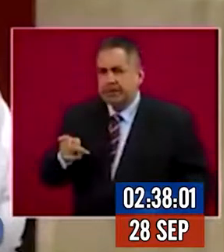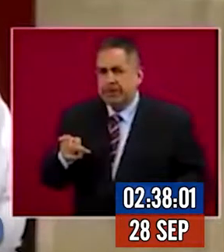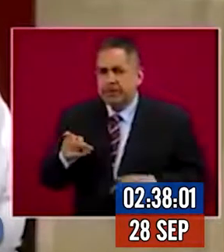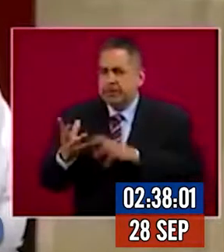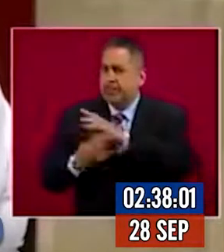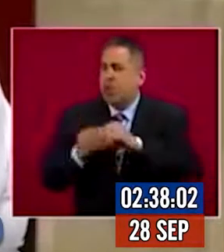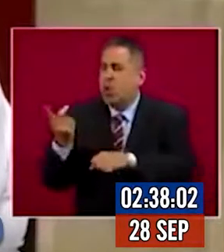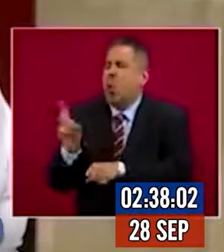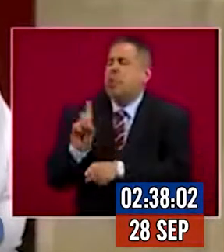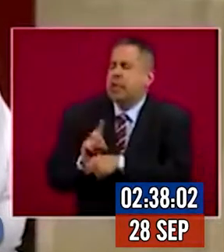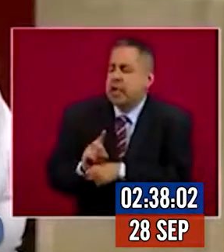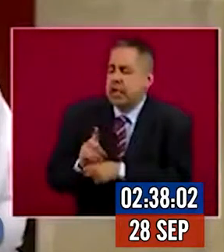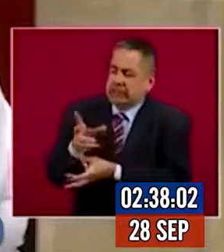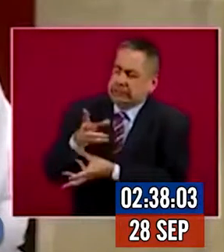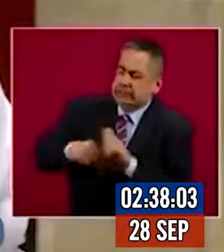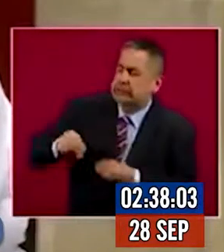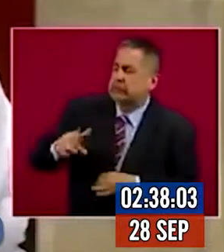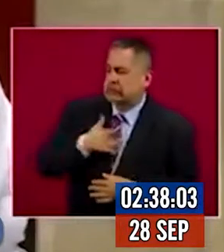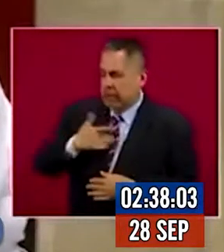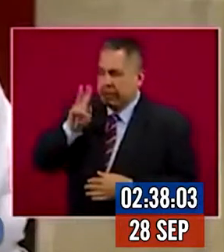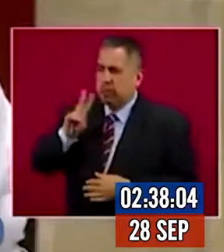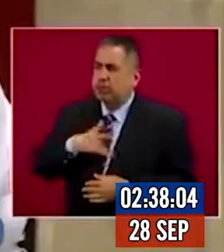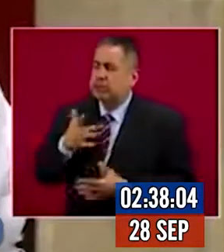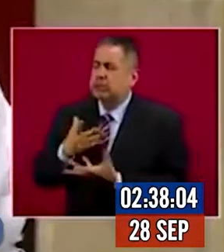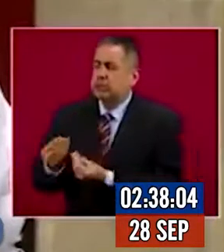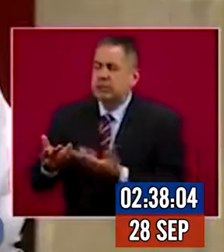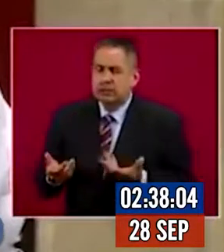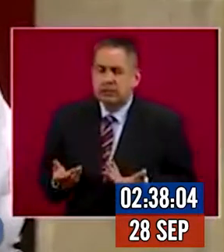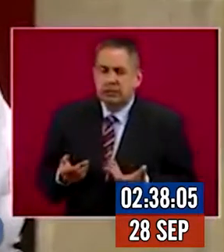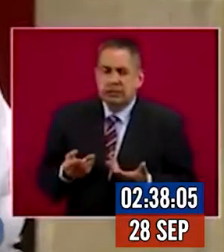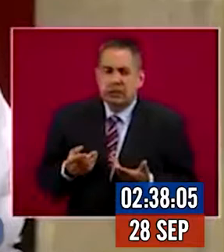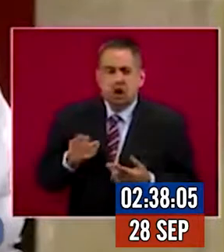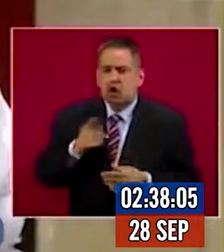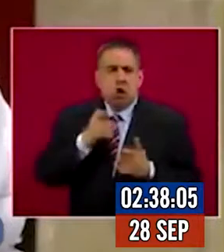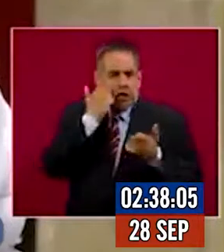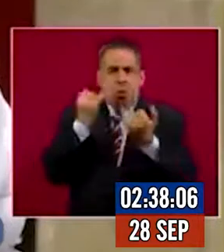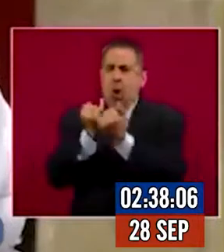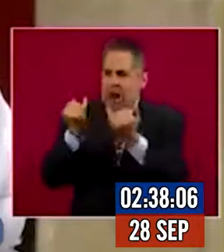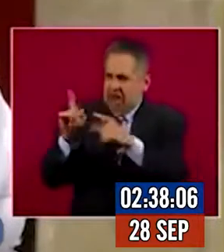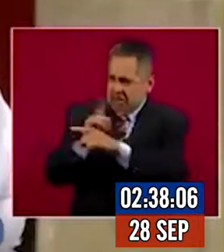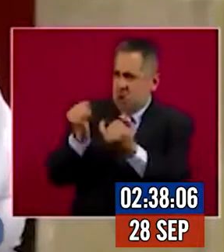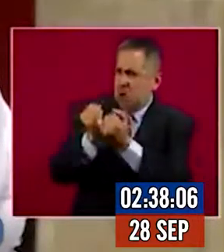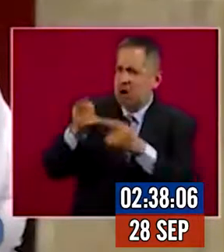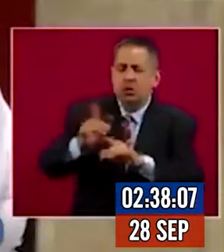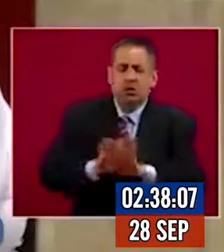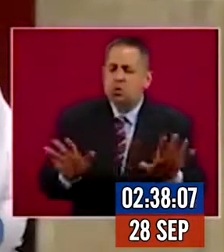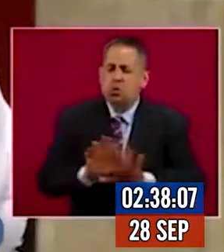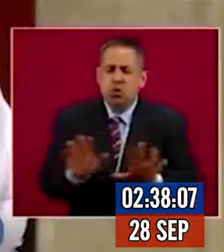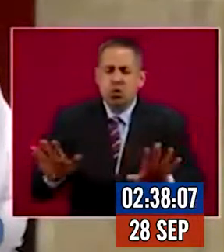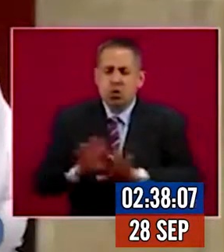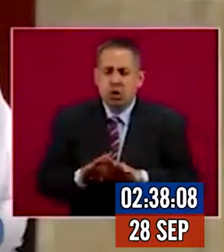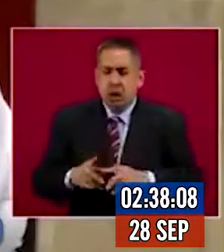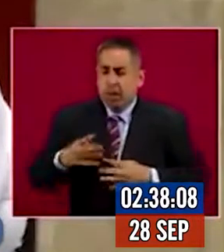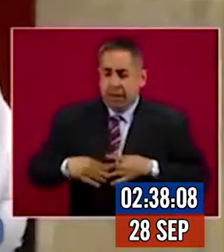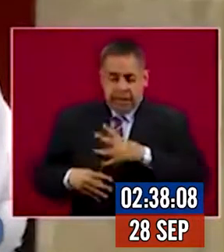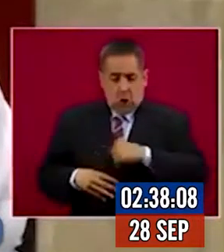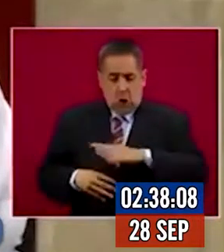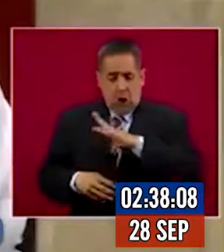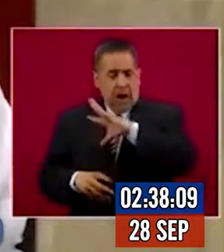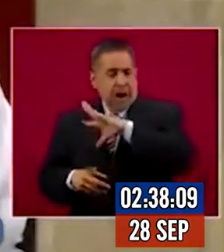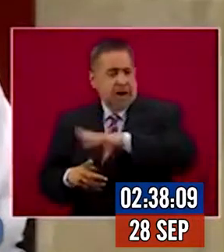póngase un día si quiere en nuestro lugar esto no se le desea a nadie es horrible que le arrebaten a un